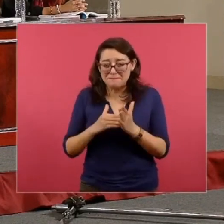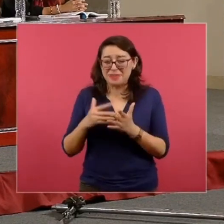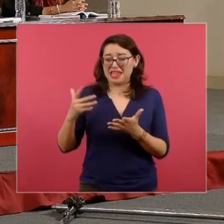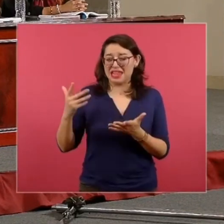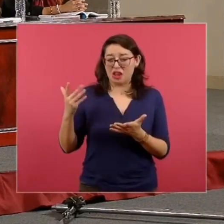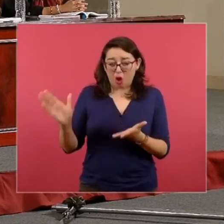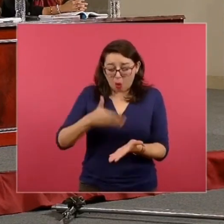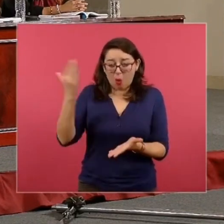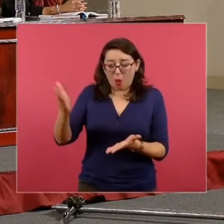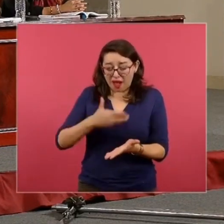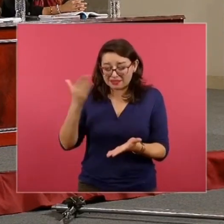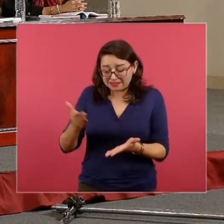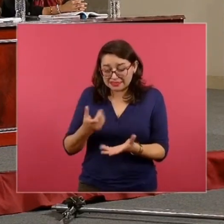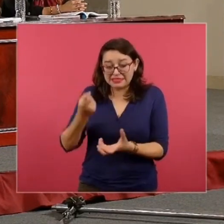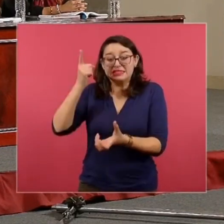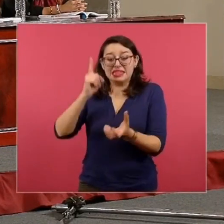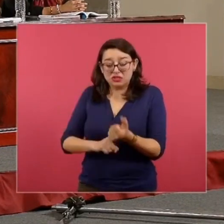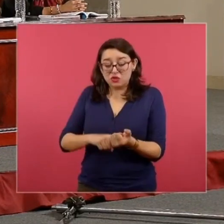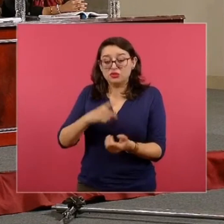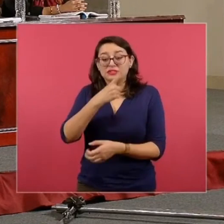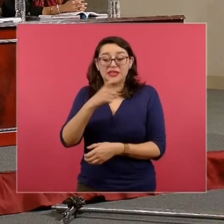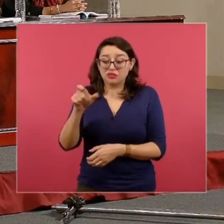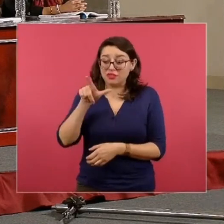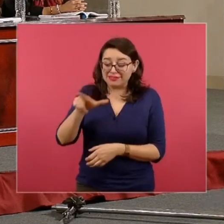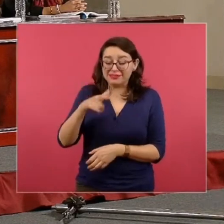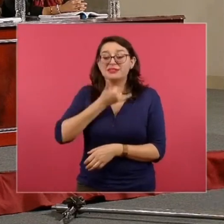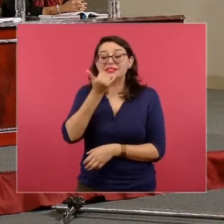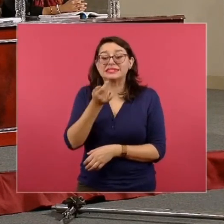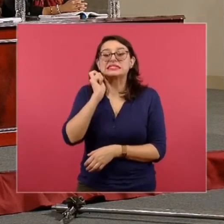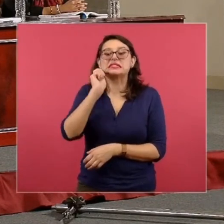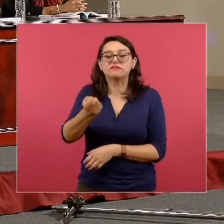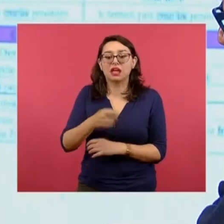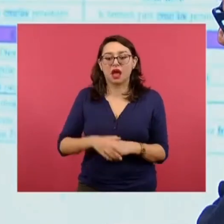encontraron 117 errores, lo que implica